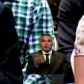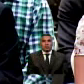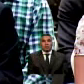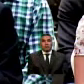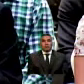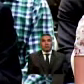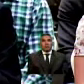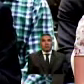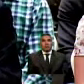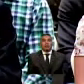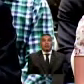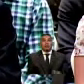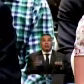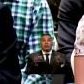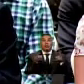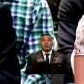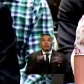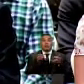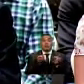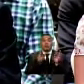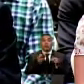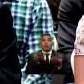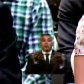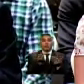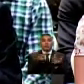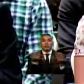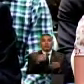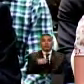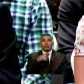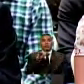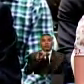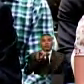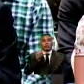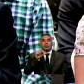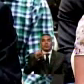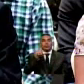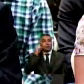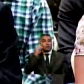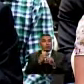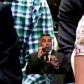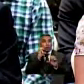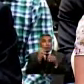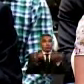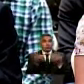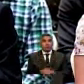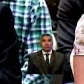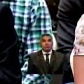$2.55 el galón y de igual manera el precio del diésel para el transporte